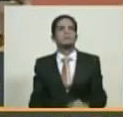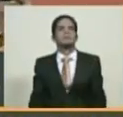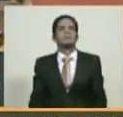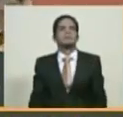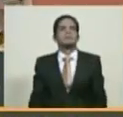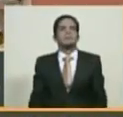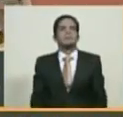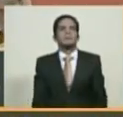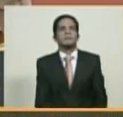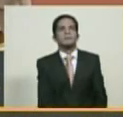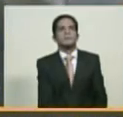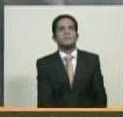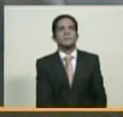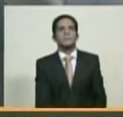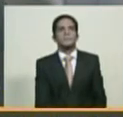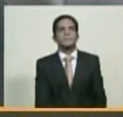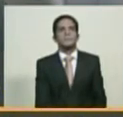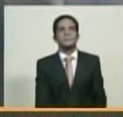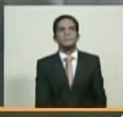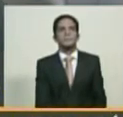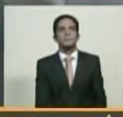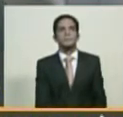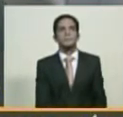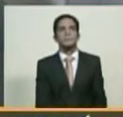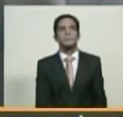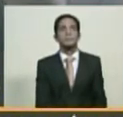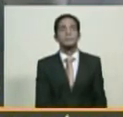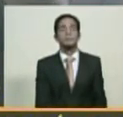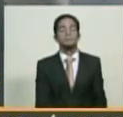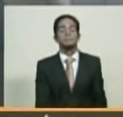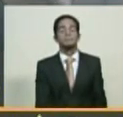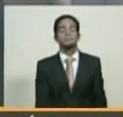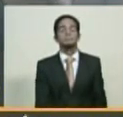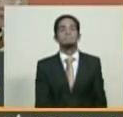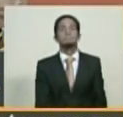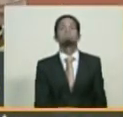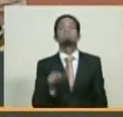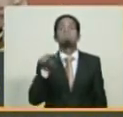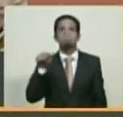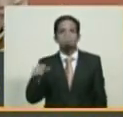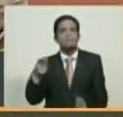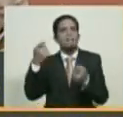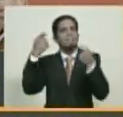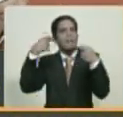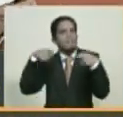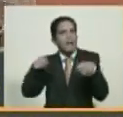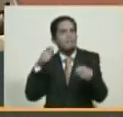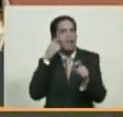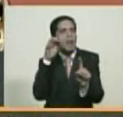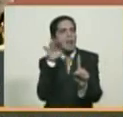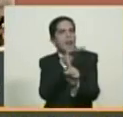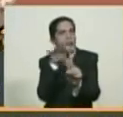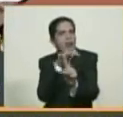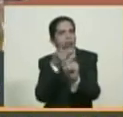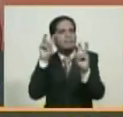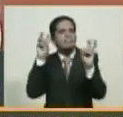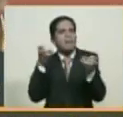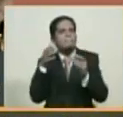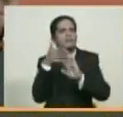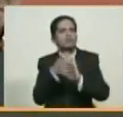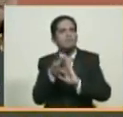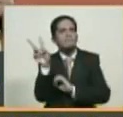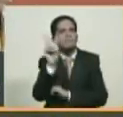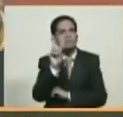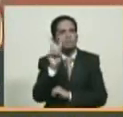una. Hay una cartelización para editorializar este tema sobre Venezuela acompañado de